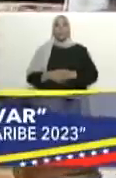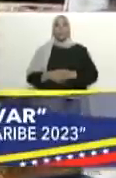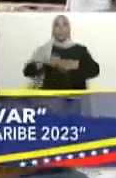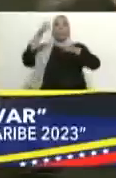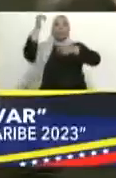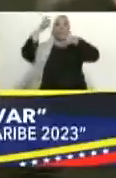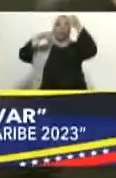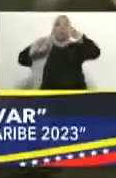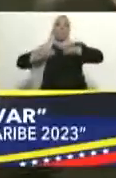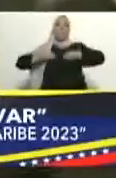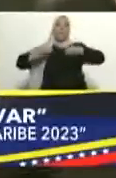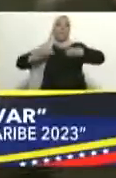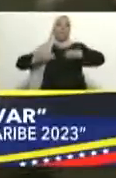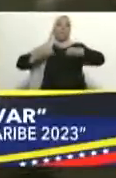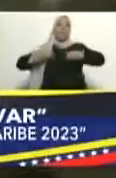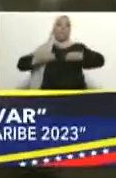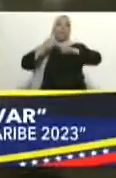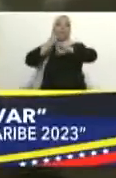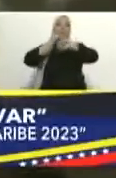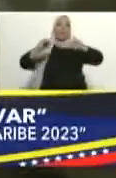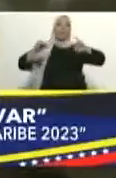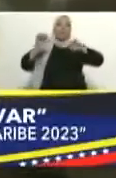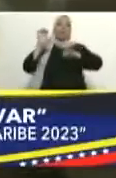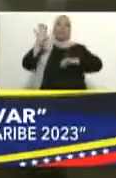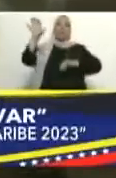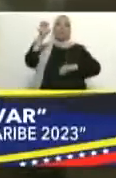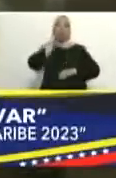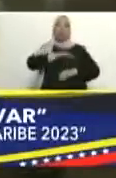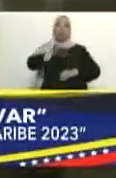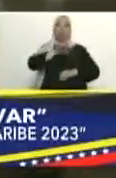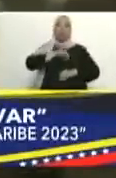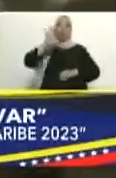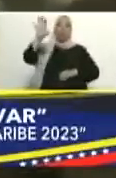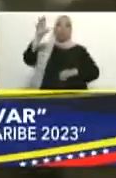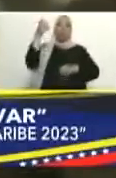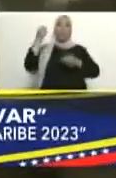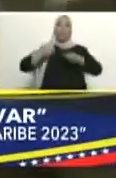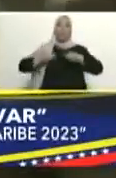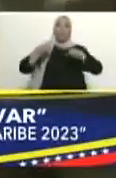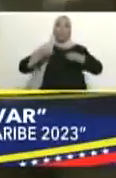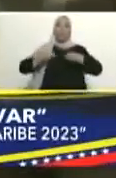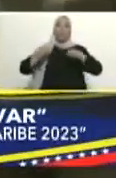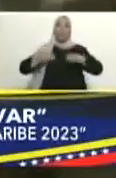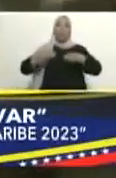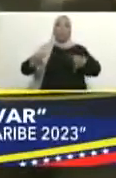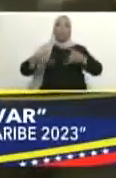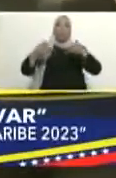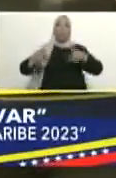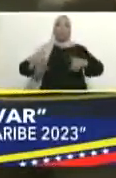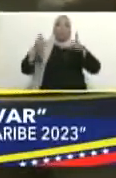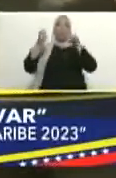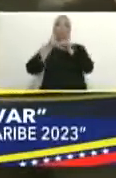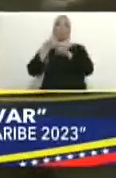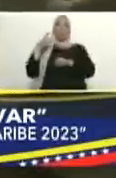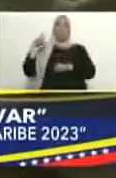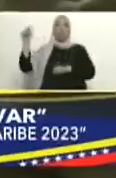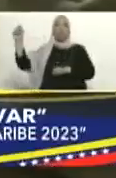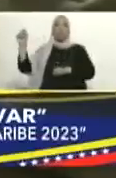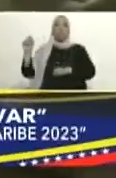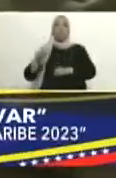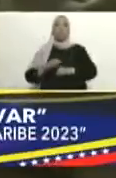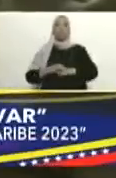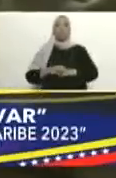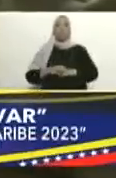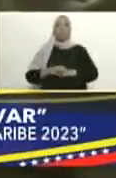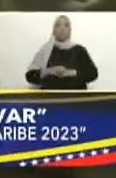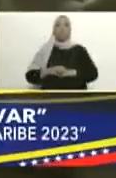Chávez vive. La patria sigue. Independencia y patria socialista. Viviremos y venceremos. Mi comandante en jefe, permiso para retirarme. Muy bien, autorizado. E izar